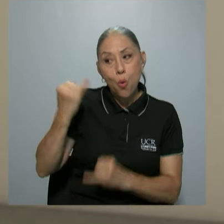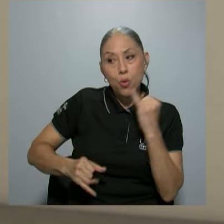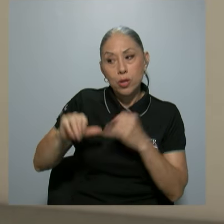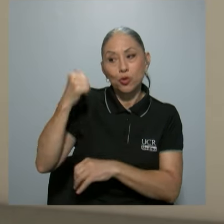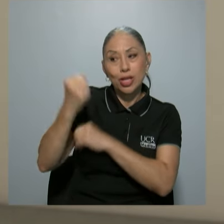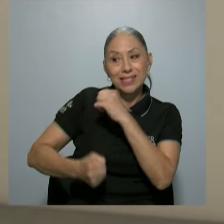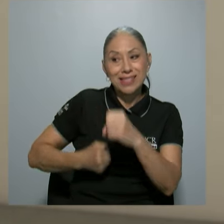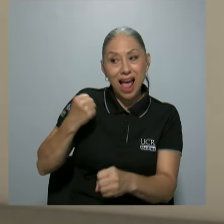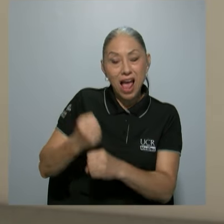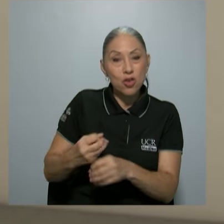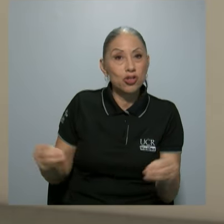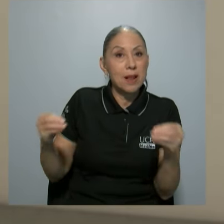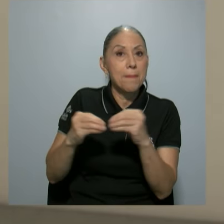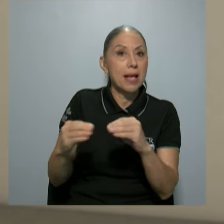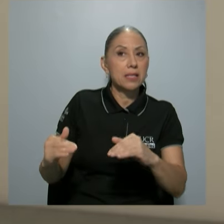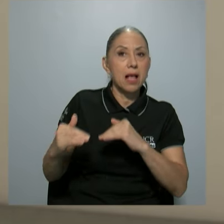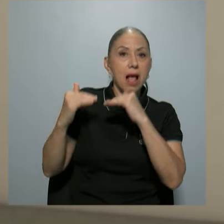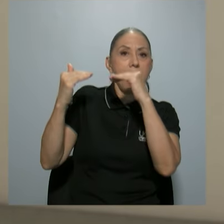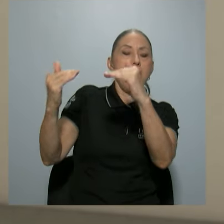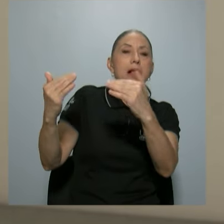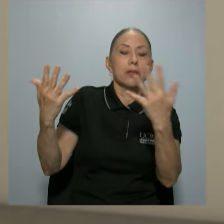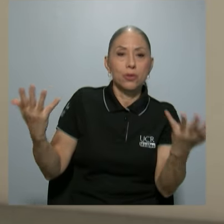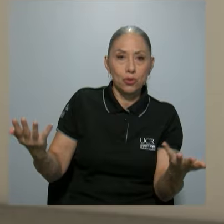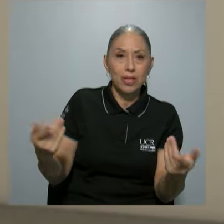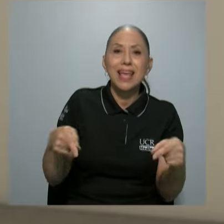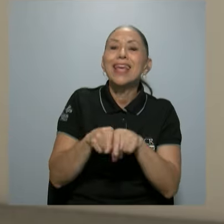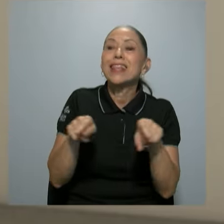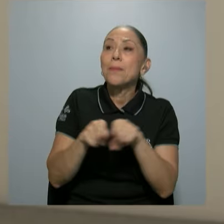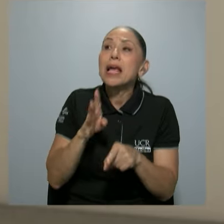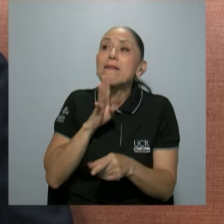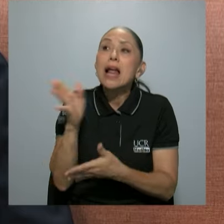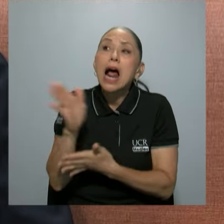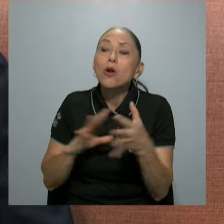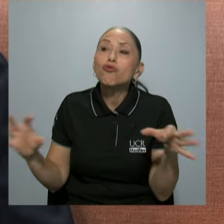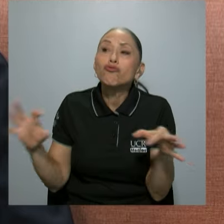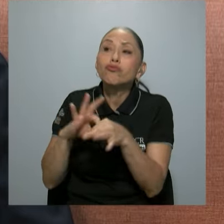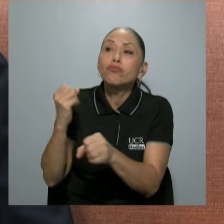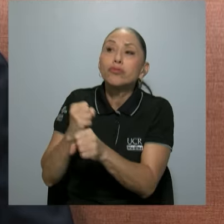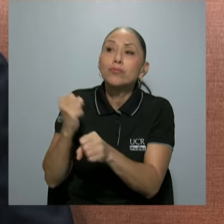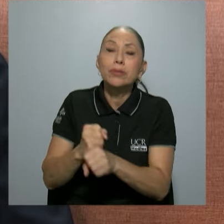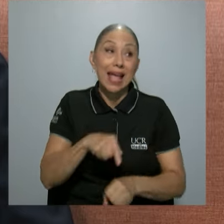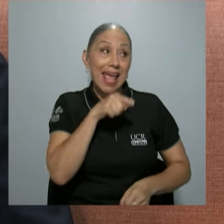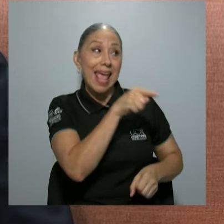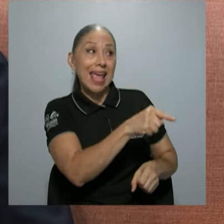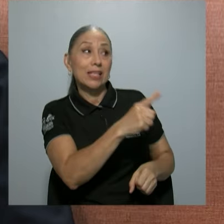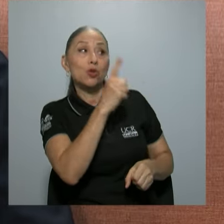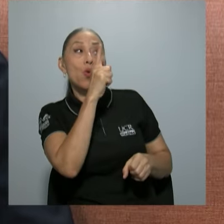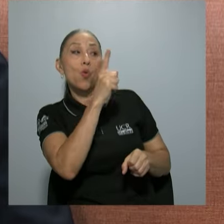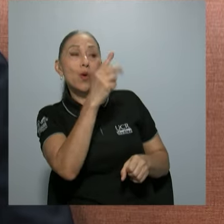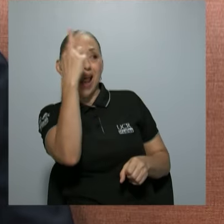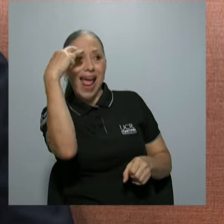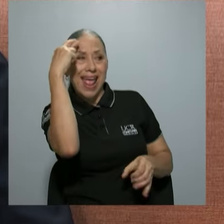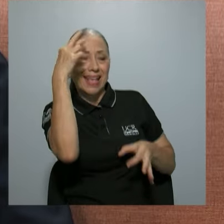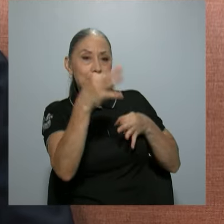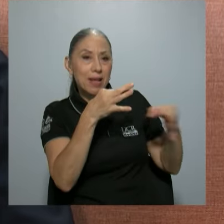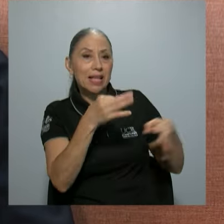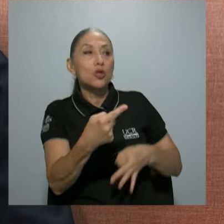con ello, tal vez tirar un dato en cuanto al tema del empleo. Eso tiene una explicación, doña Laura, y se la voy a dar en una